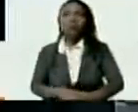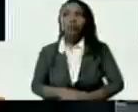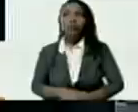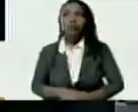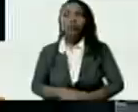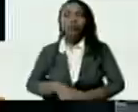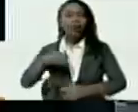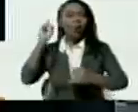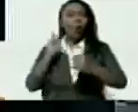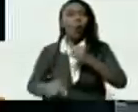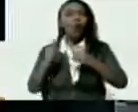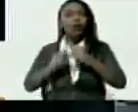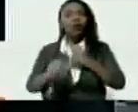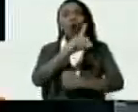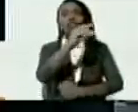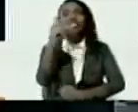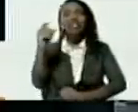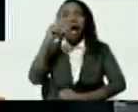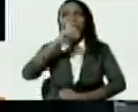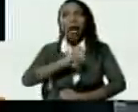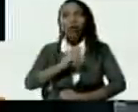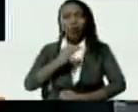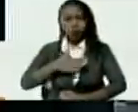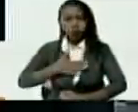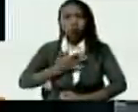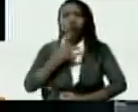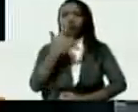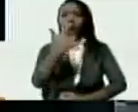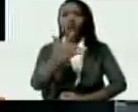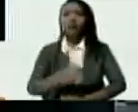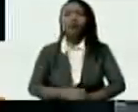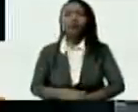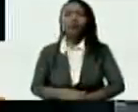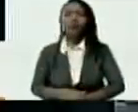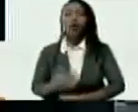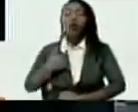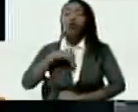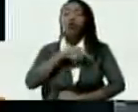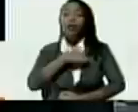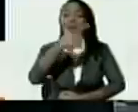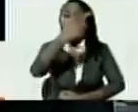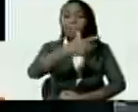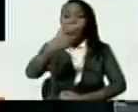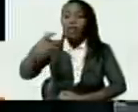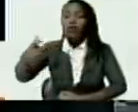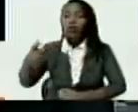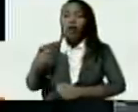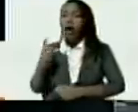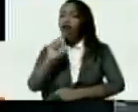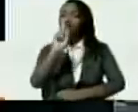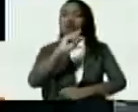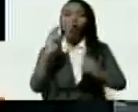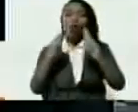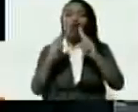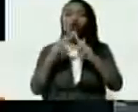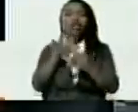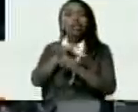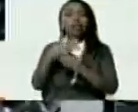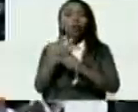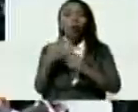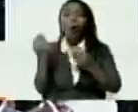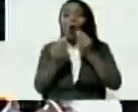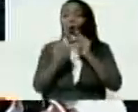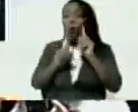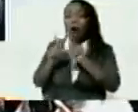en los últimos 100 años. Pudiéramos decir. Nuestras generaciones no conocen una situación de pandemia como